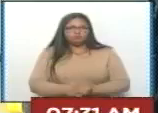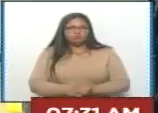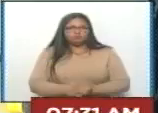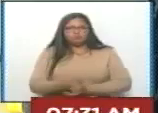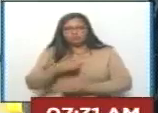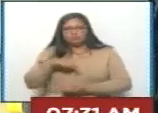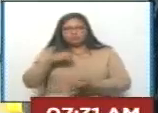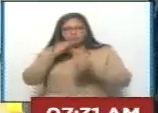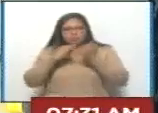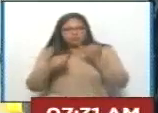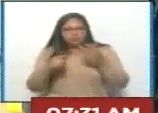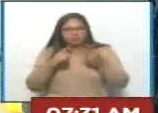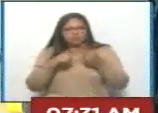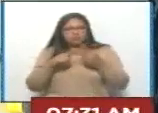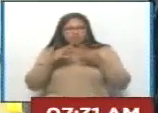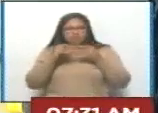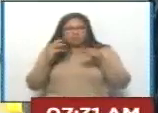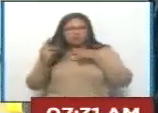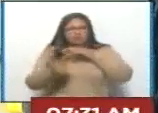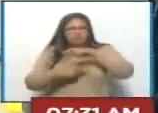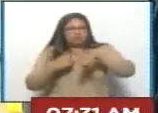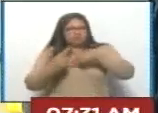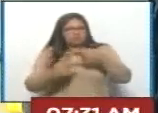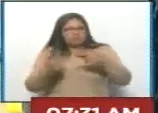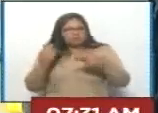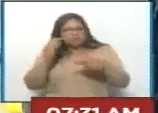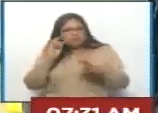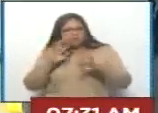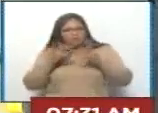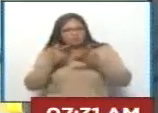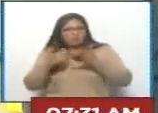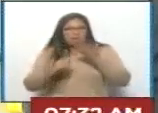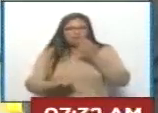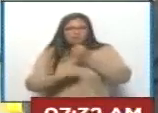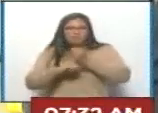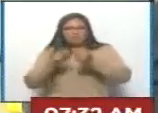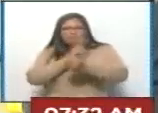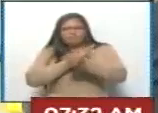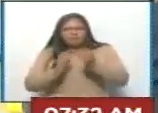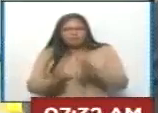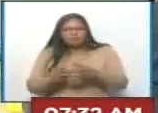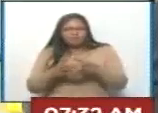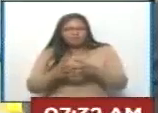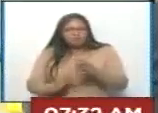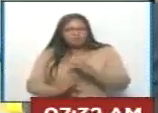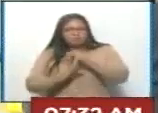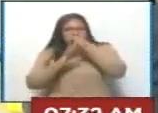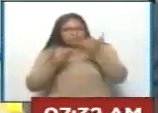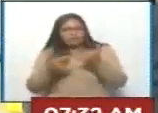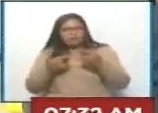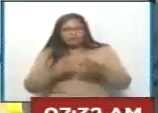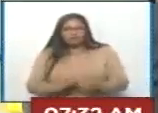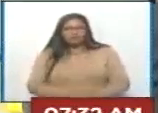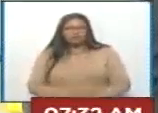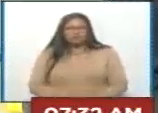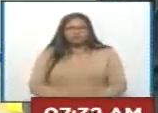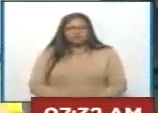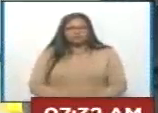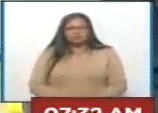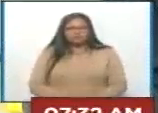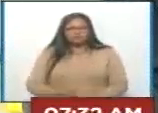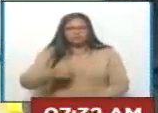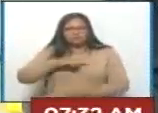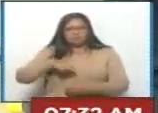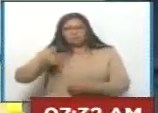último, toda revolución tiene que contar con una poderosa vanguardia que conduzca al pueblo, que garantice